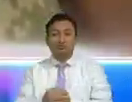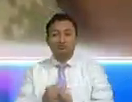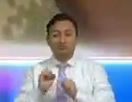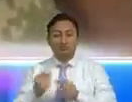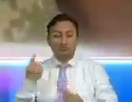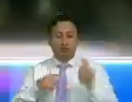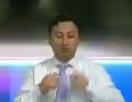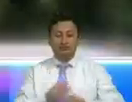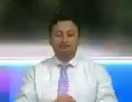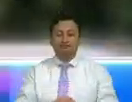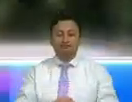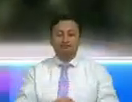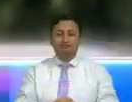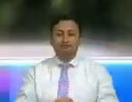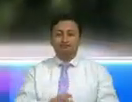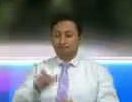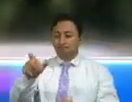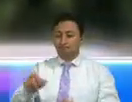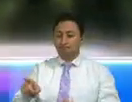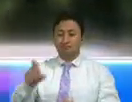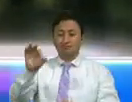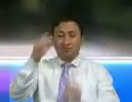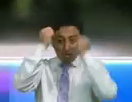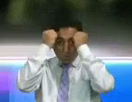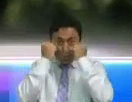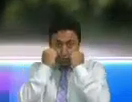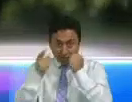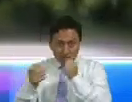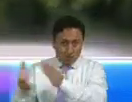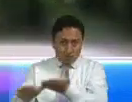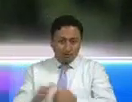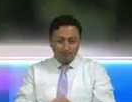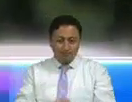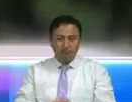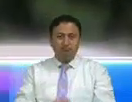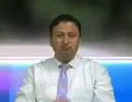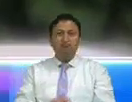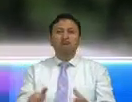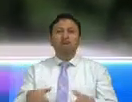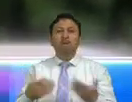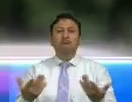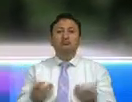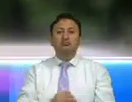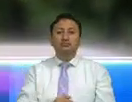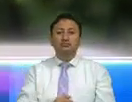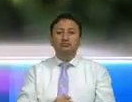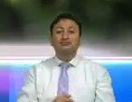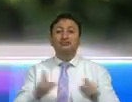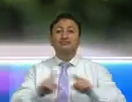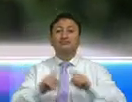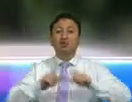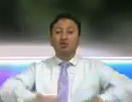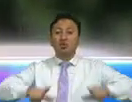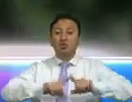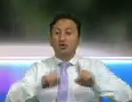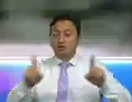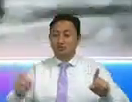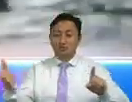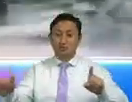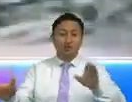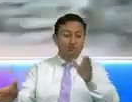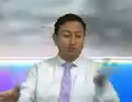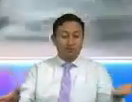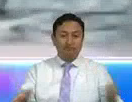heridos un insurgente también murió las víctimas mortales se registraron en diferentes partes de colombia